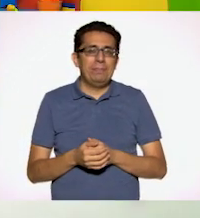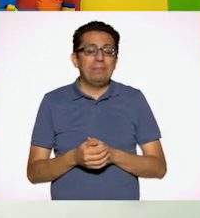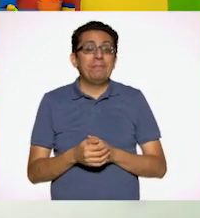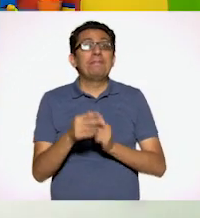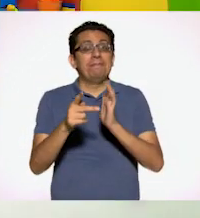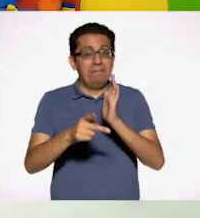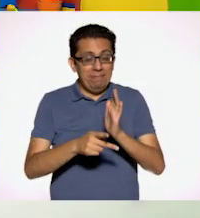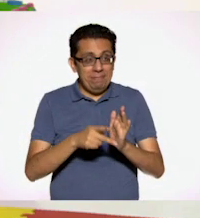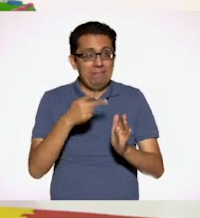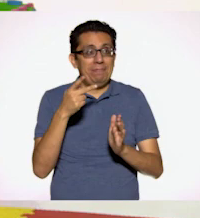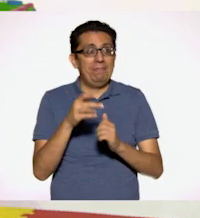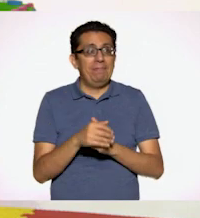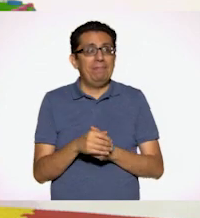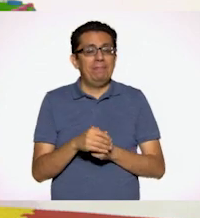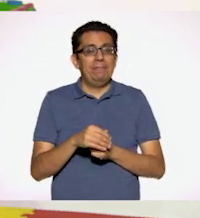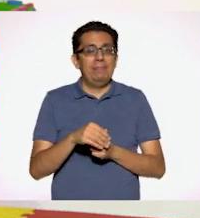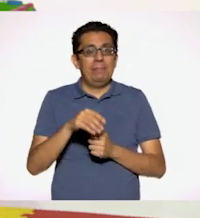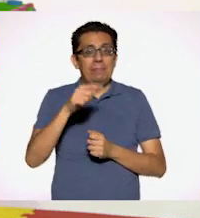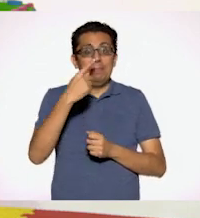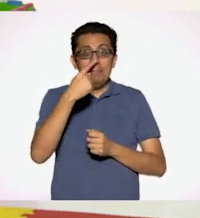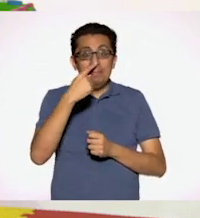Una vez más.